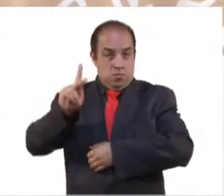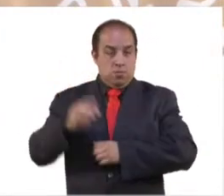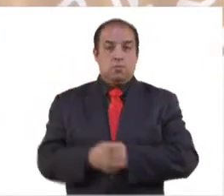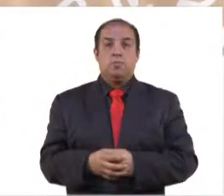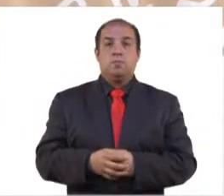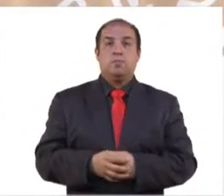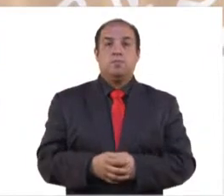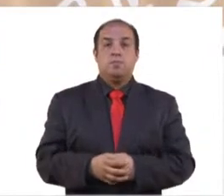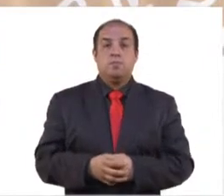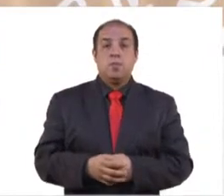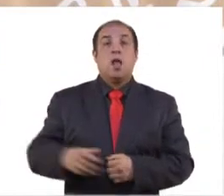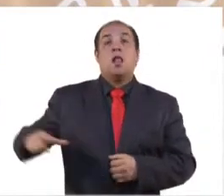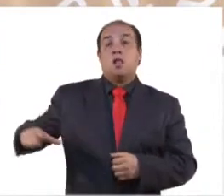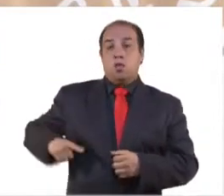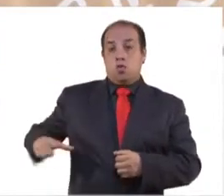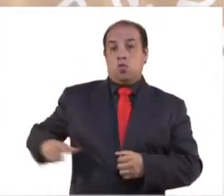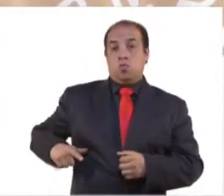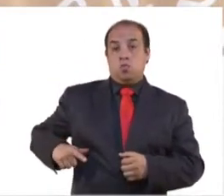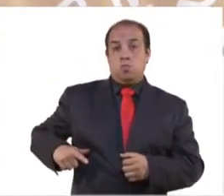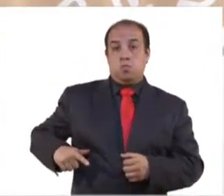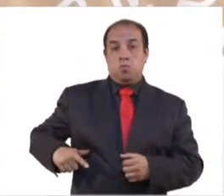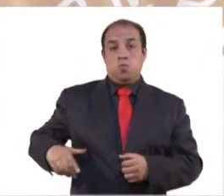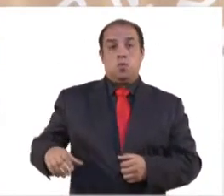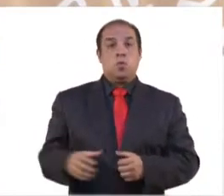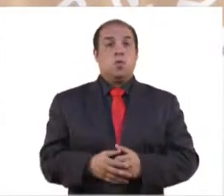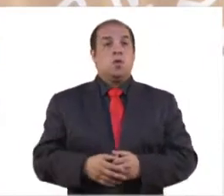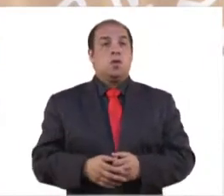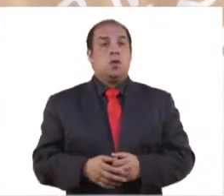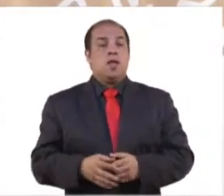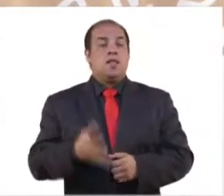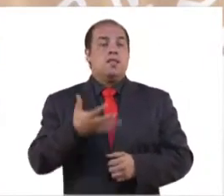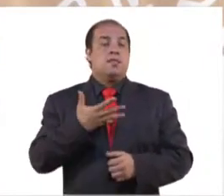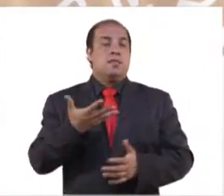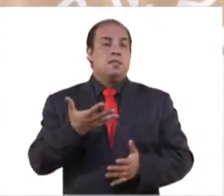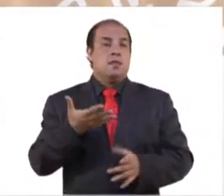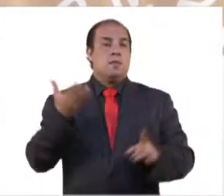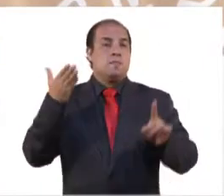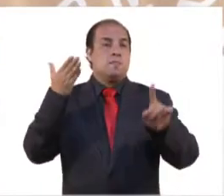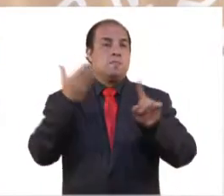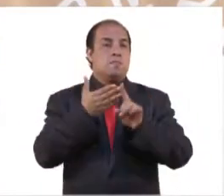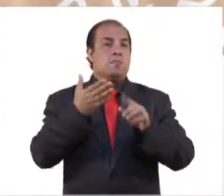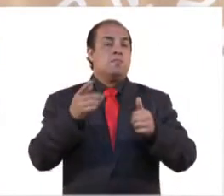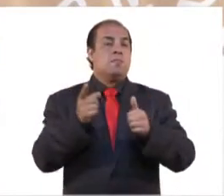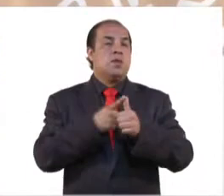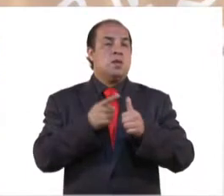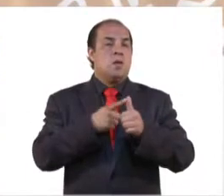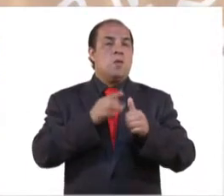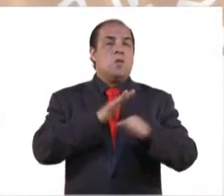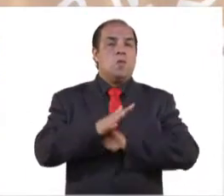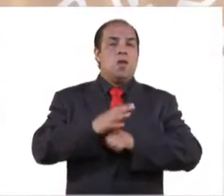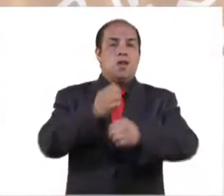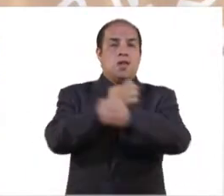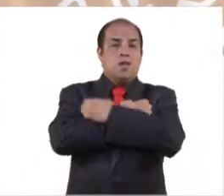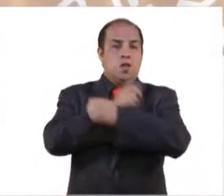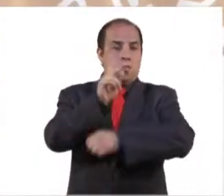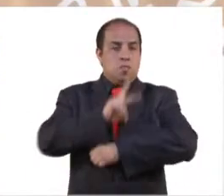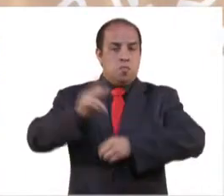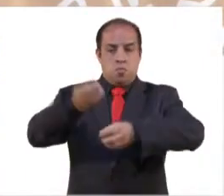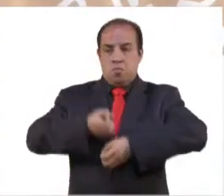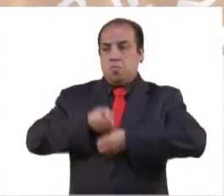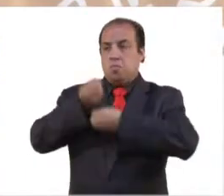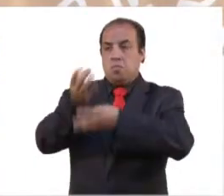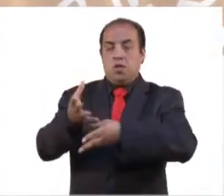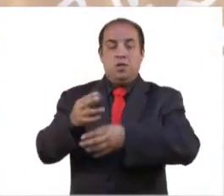Estado, tiene una función, o entre muchas de sus funciones, es dar educación pública. Y por eso